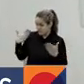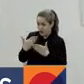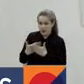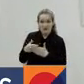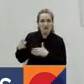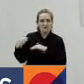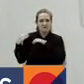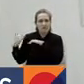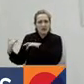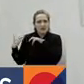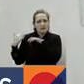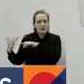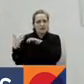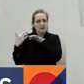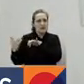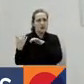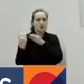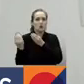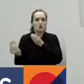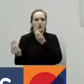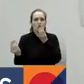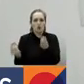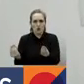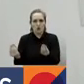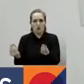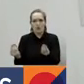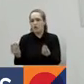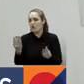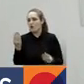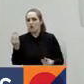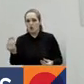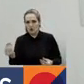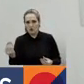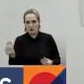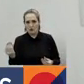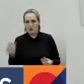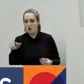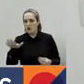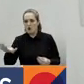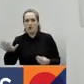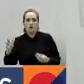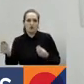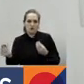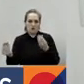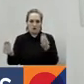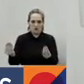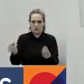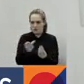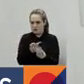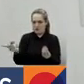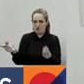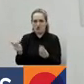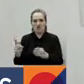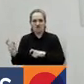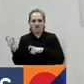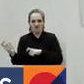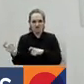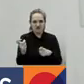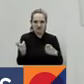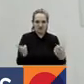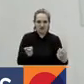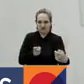confrontaciones armadas por parte del GAOR Estructura Franco Benavides y la Estructura Ariel Aldana sobre las veredas Pampeta,